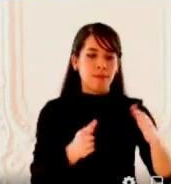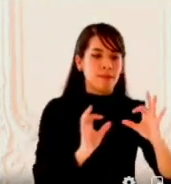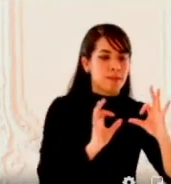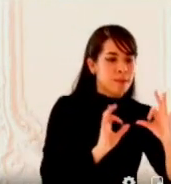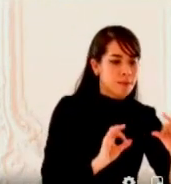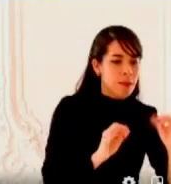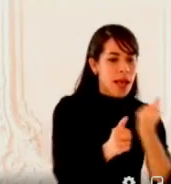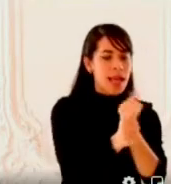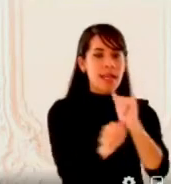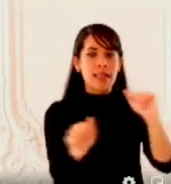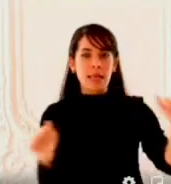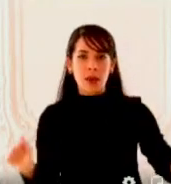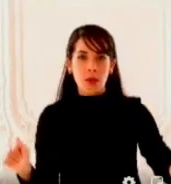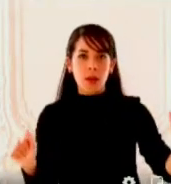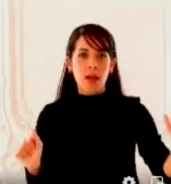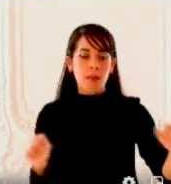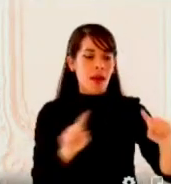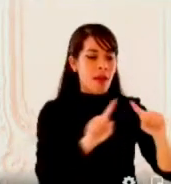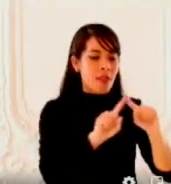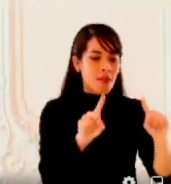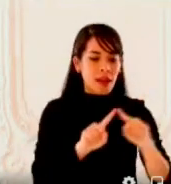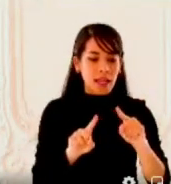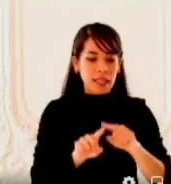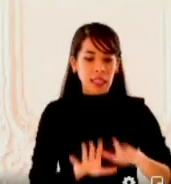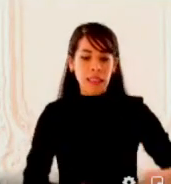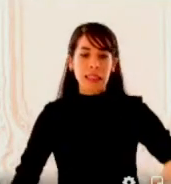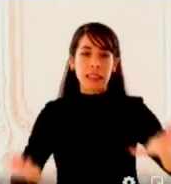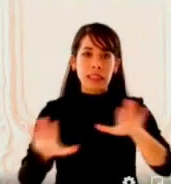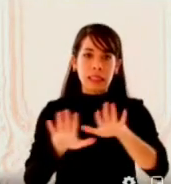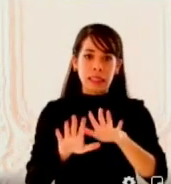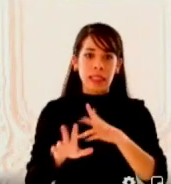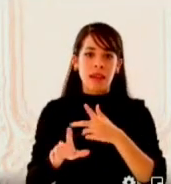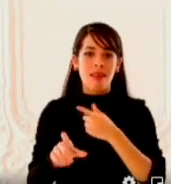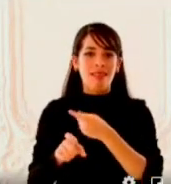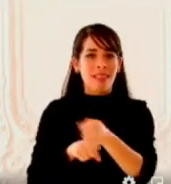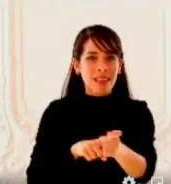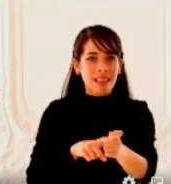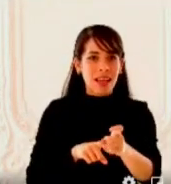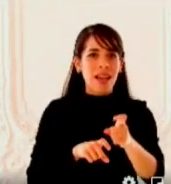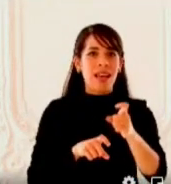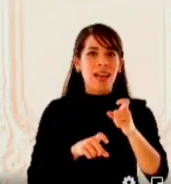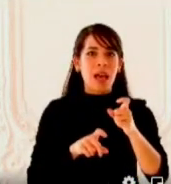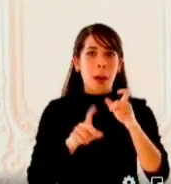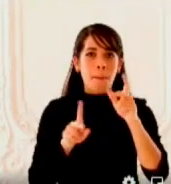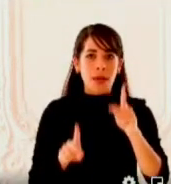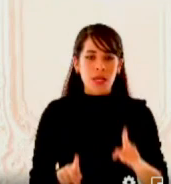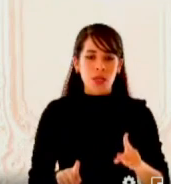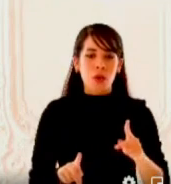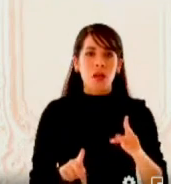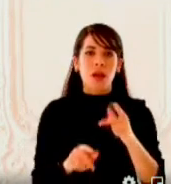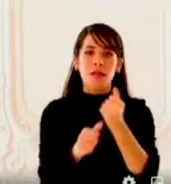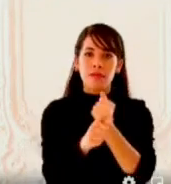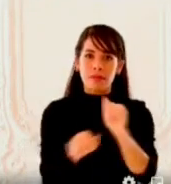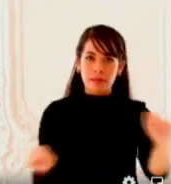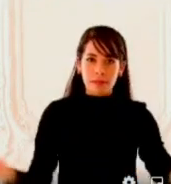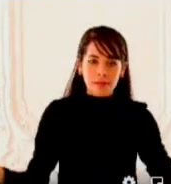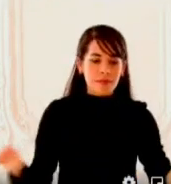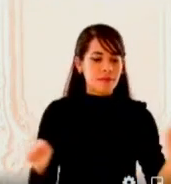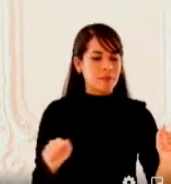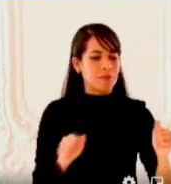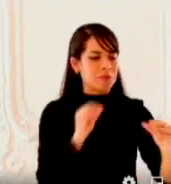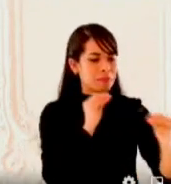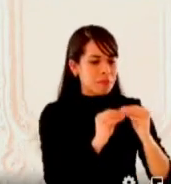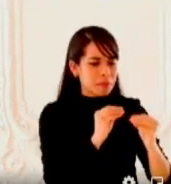seguridad para que los lugares que se hubiesen visto afectados fueran seguros para los conductores, atender desprendimiento,